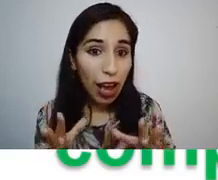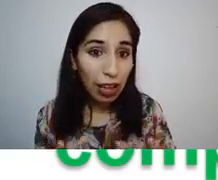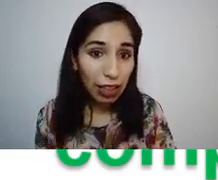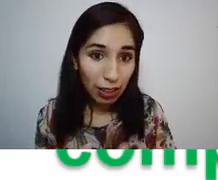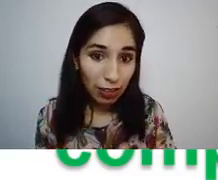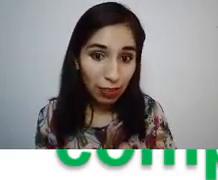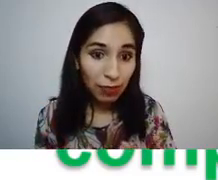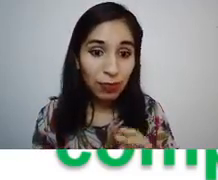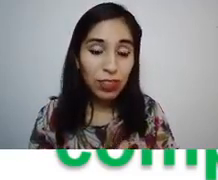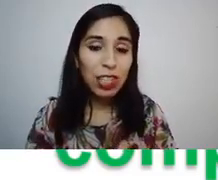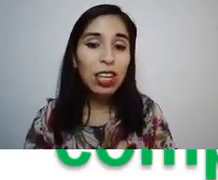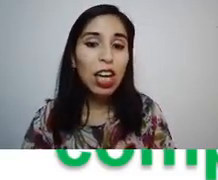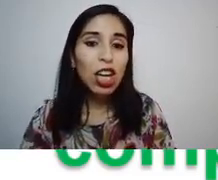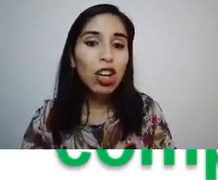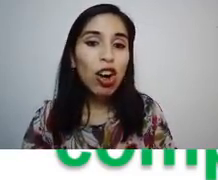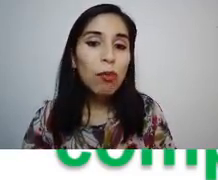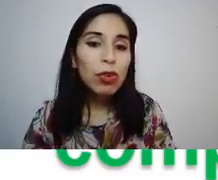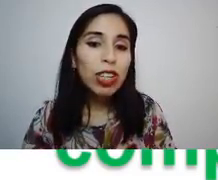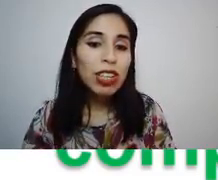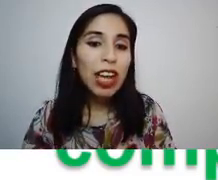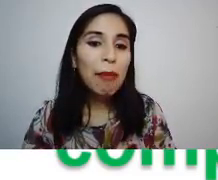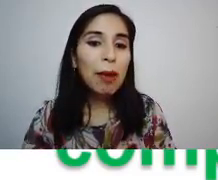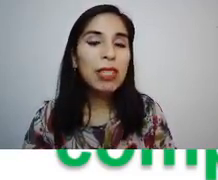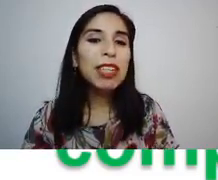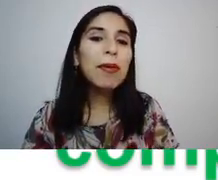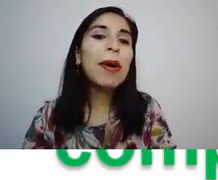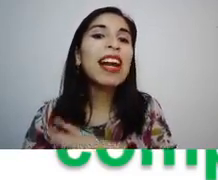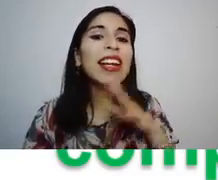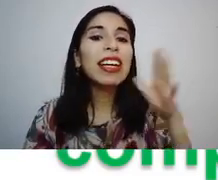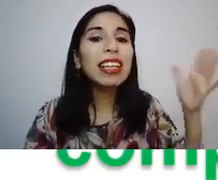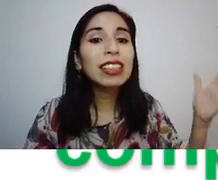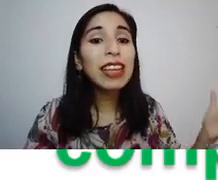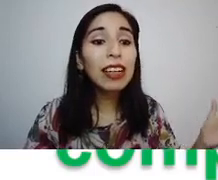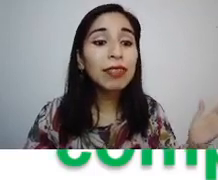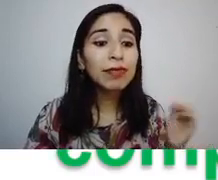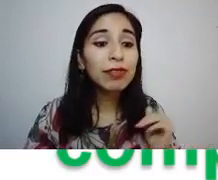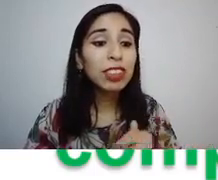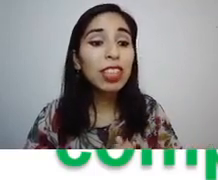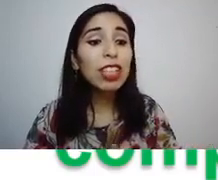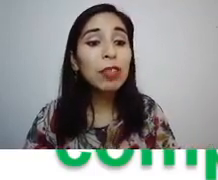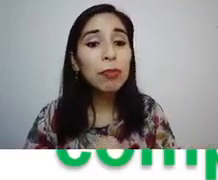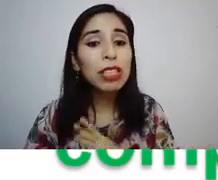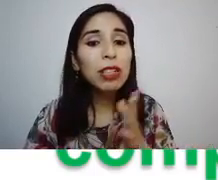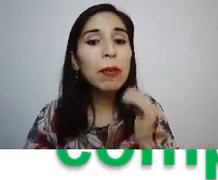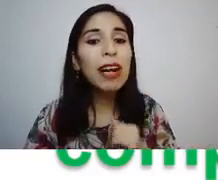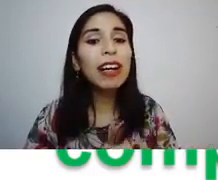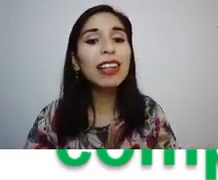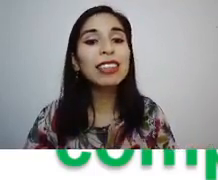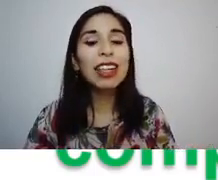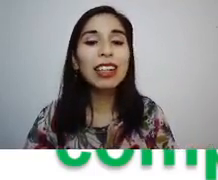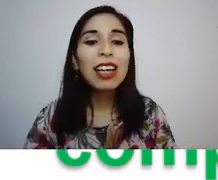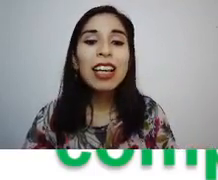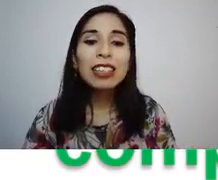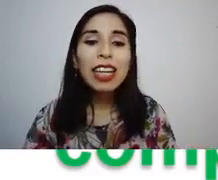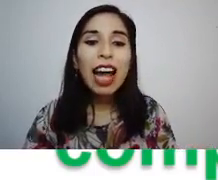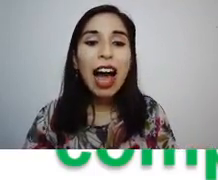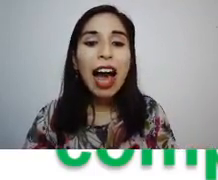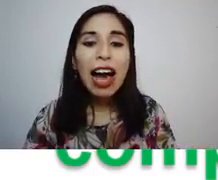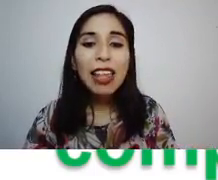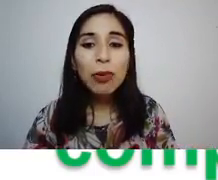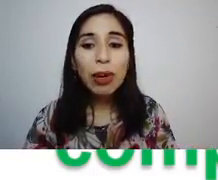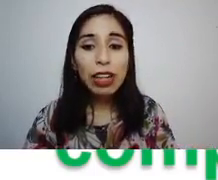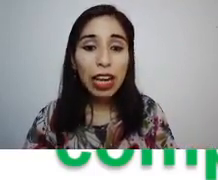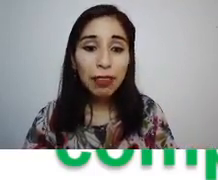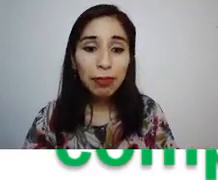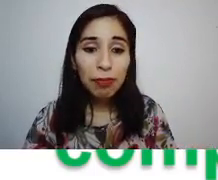aquí si como se llama me sirve para regresar si me sirve para regresar será